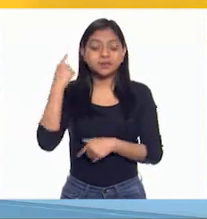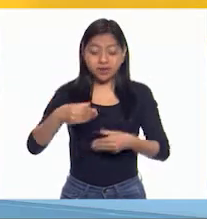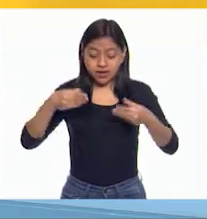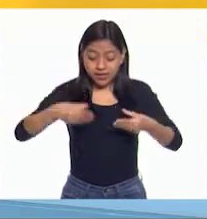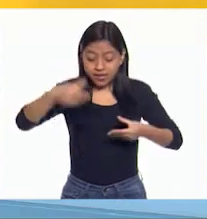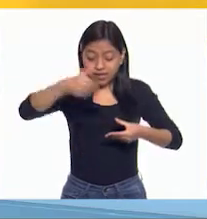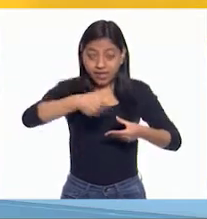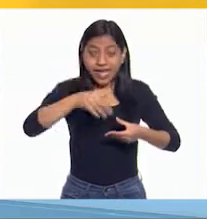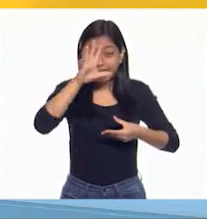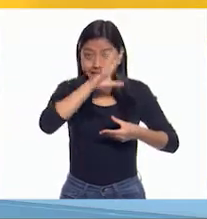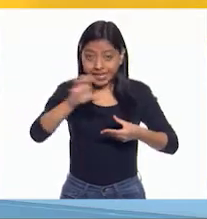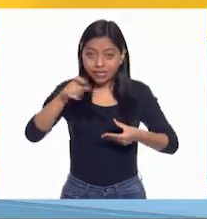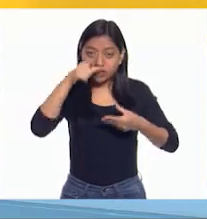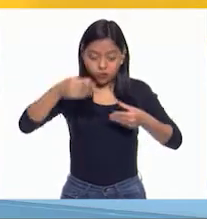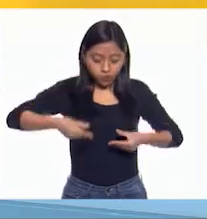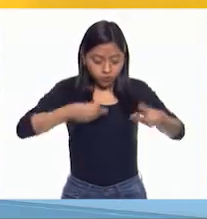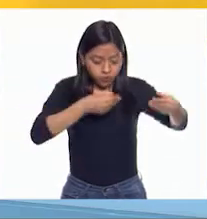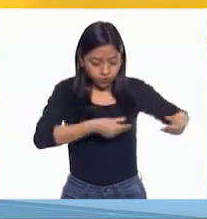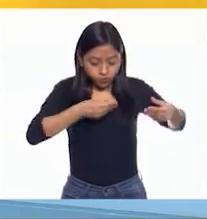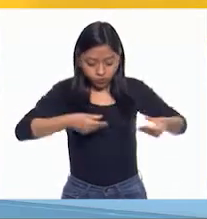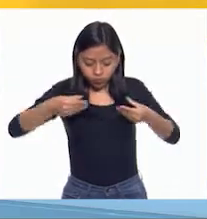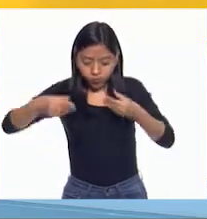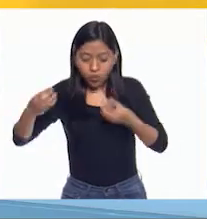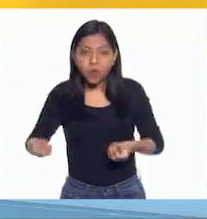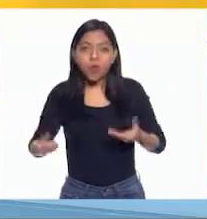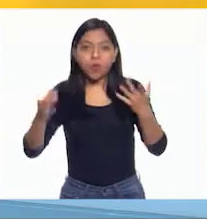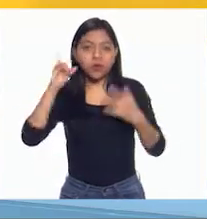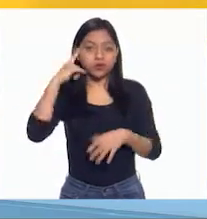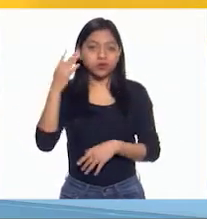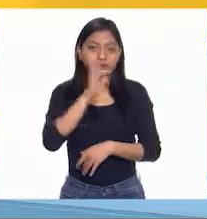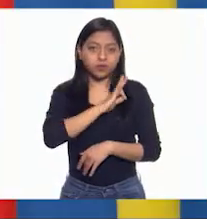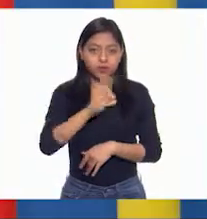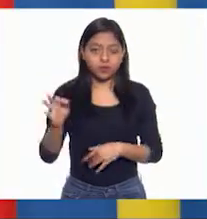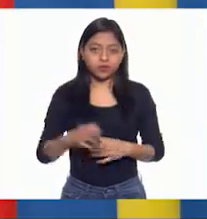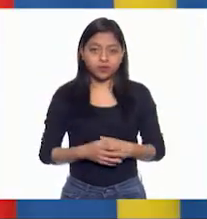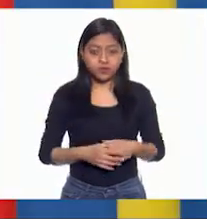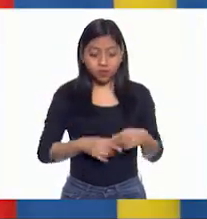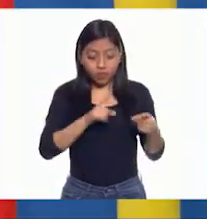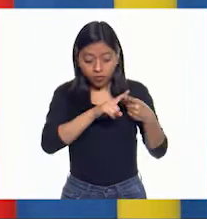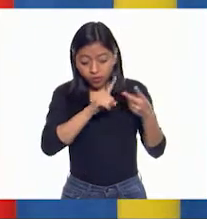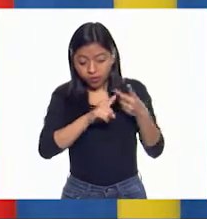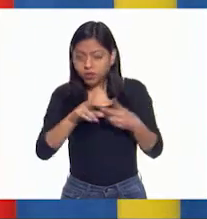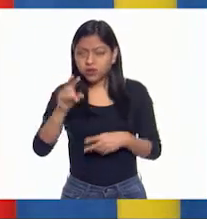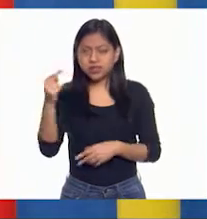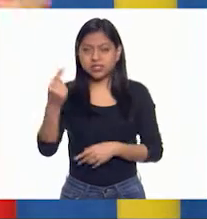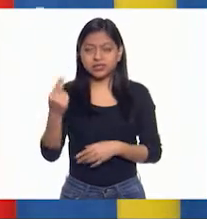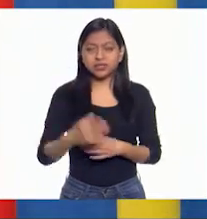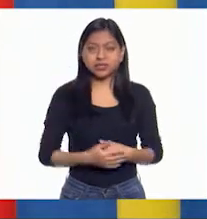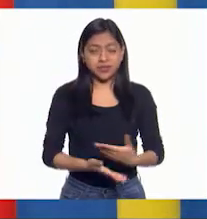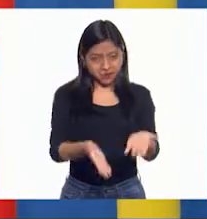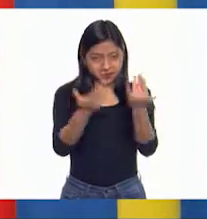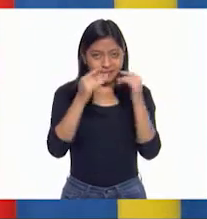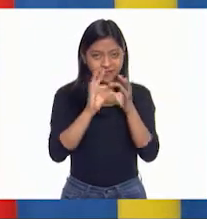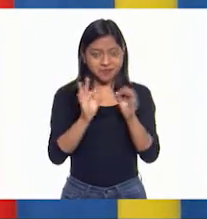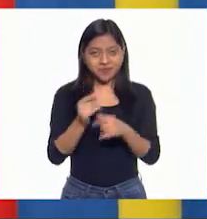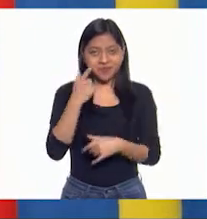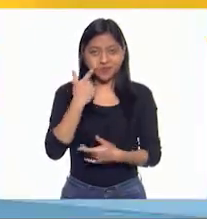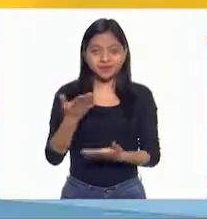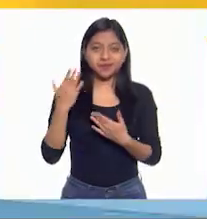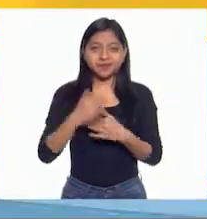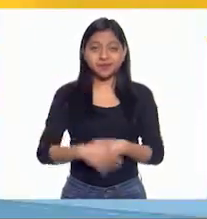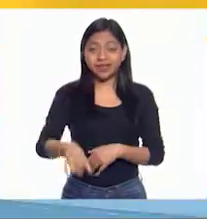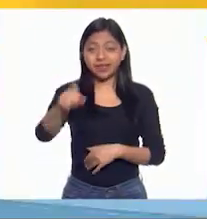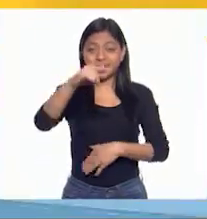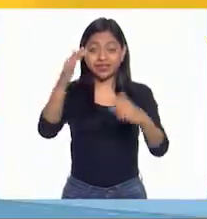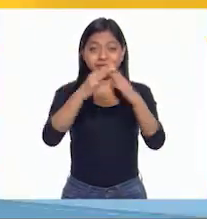hojas tendrás sin necesidad de que cuentes todas esas. ¡Ah, eso me parece excelente! Pues adelante, entonces. Allá